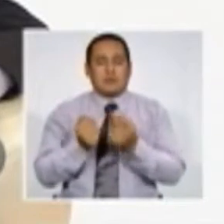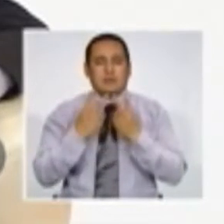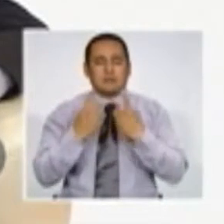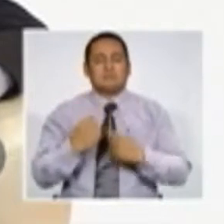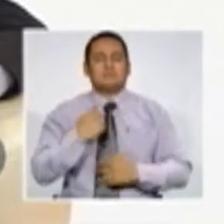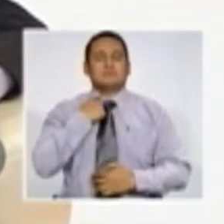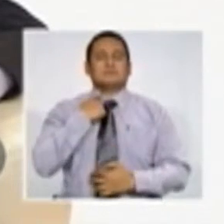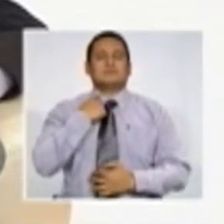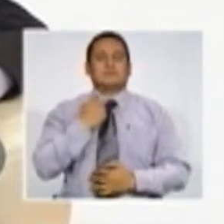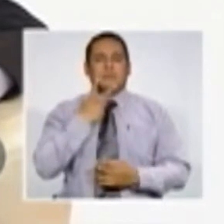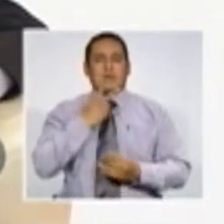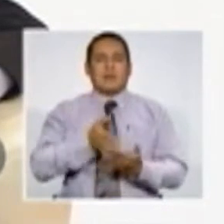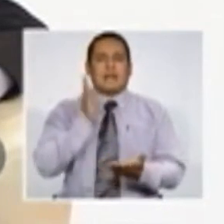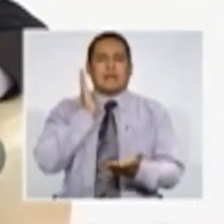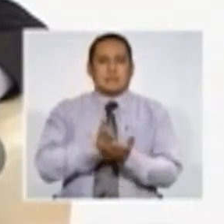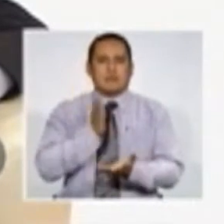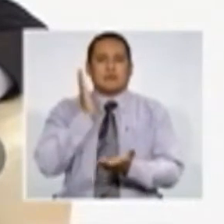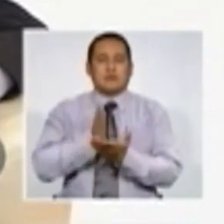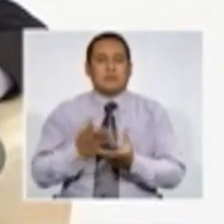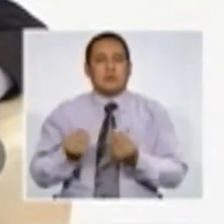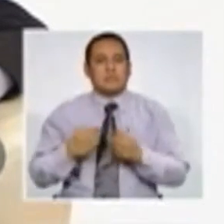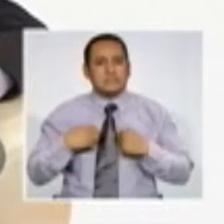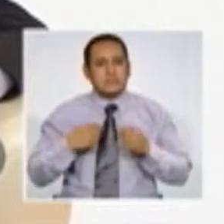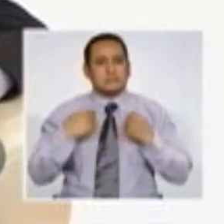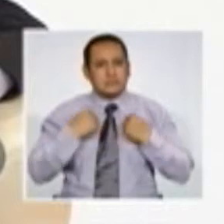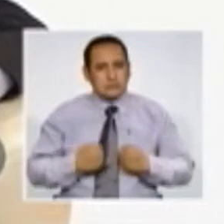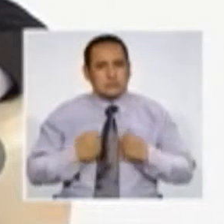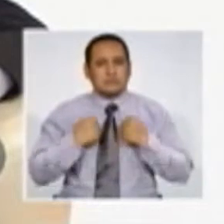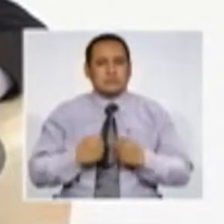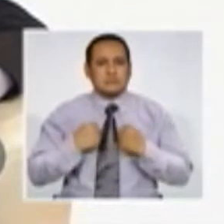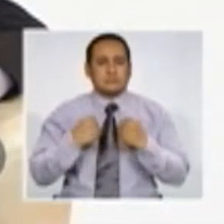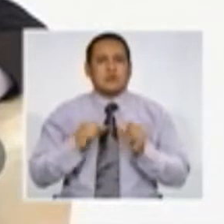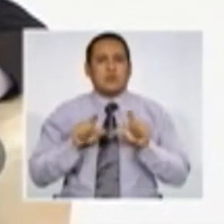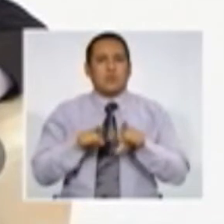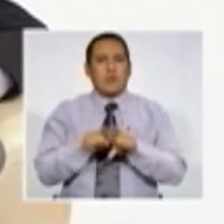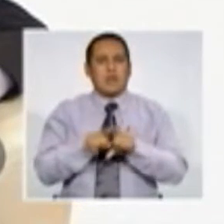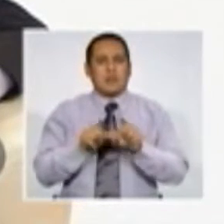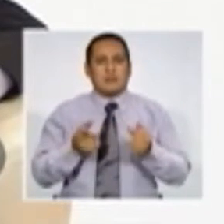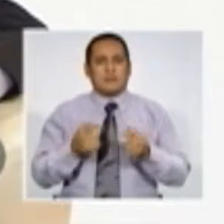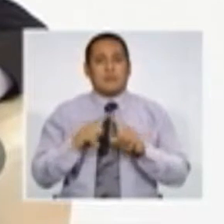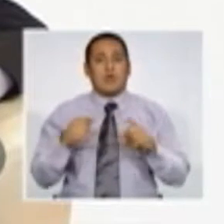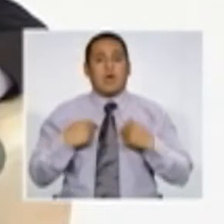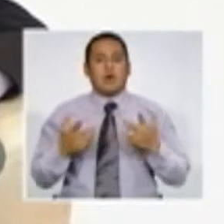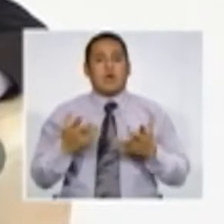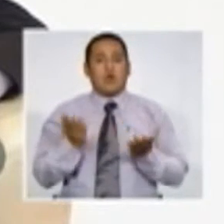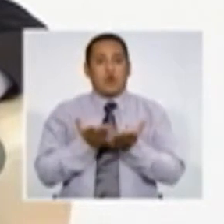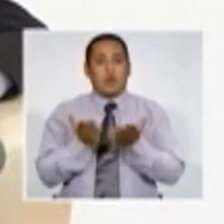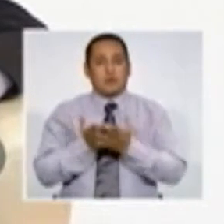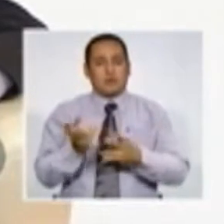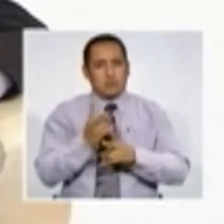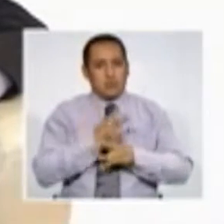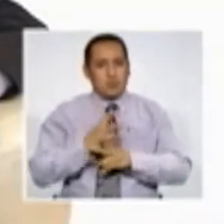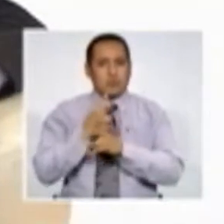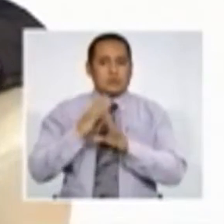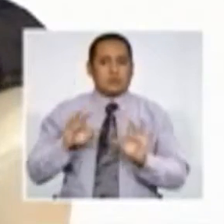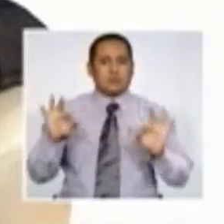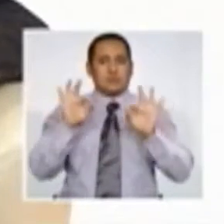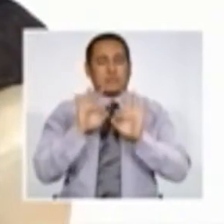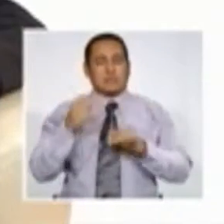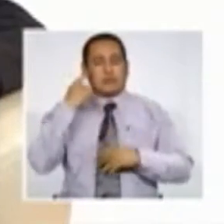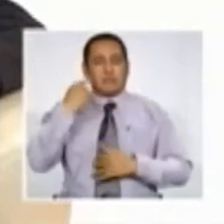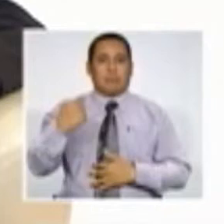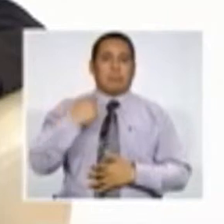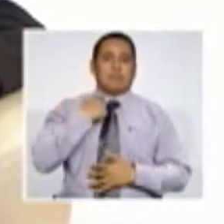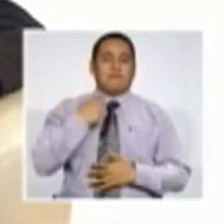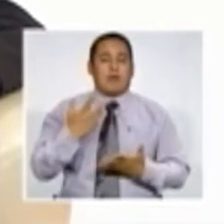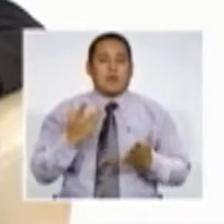han expuesto, digamos, a este tipo de sanciones por persistir en esas prácticas. Entonces, ahora se cuida mucho. Pero es importante